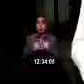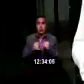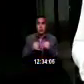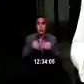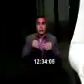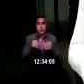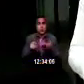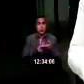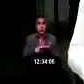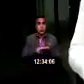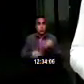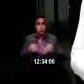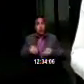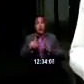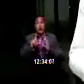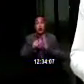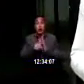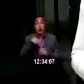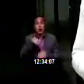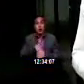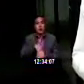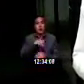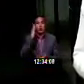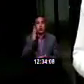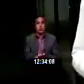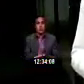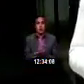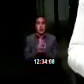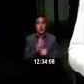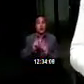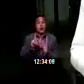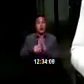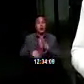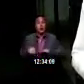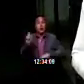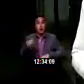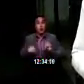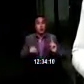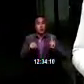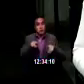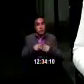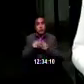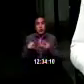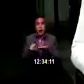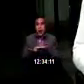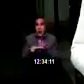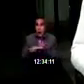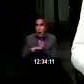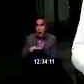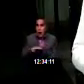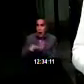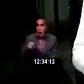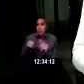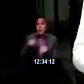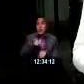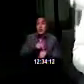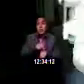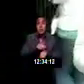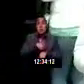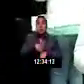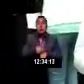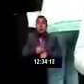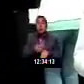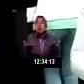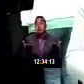parte de la audiencia y luego de esto se suspenderá para que los jueces entren en deliberación. ¿Qué tiempo tomarán en